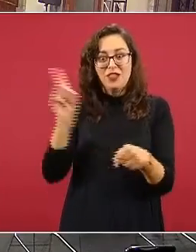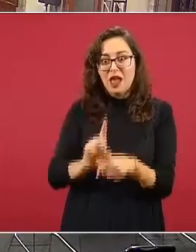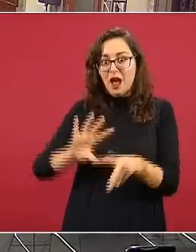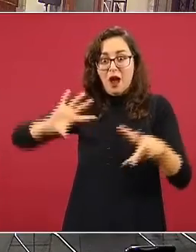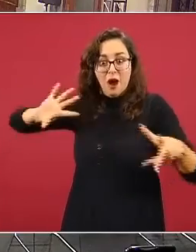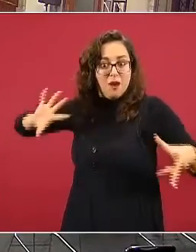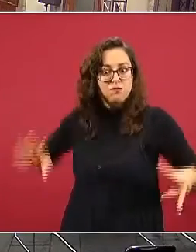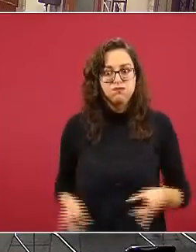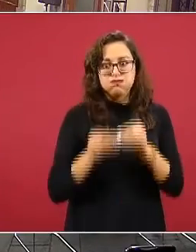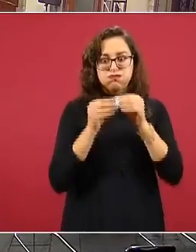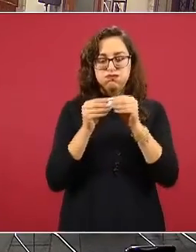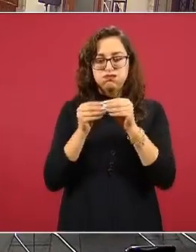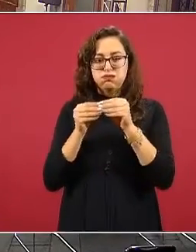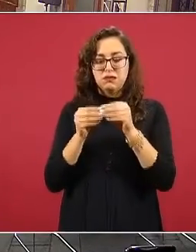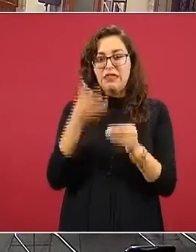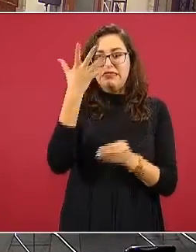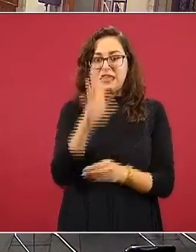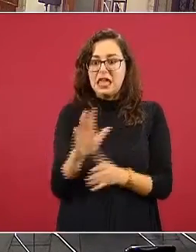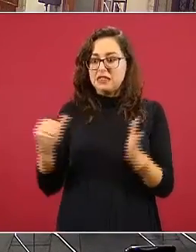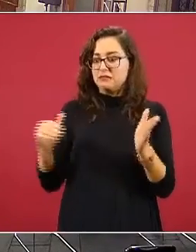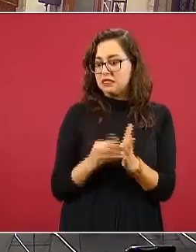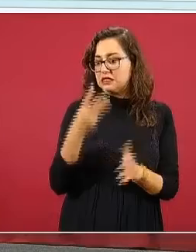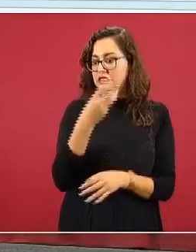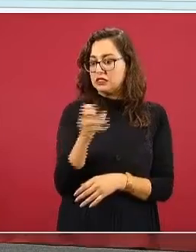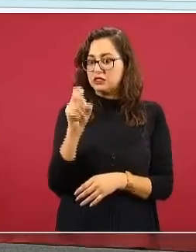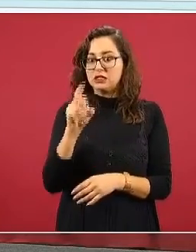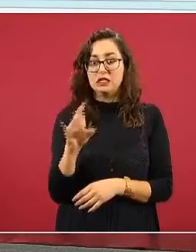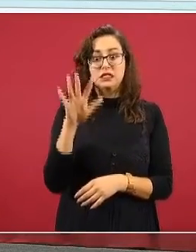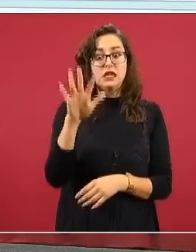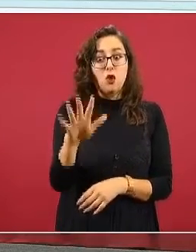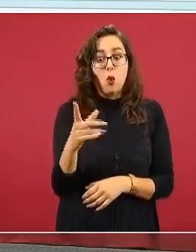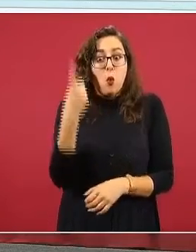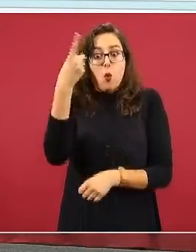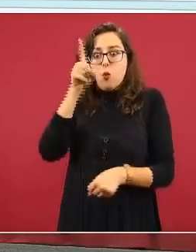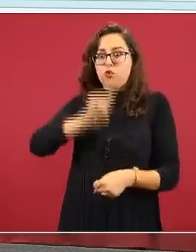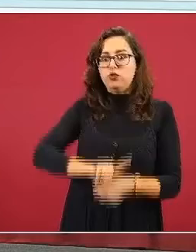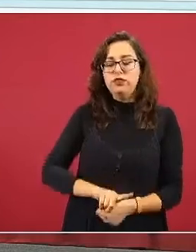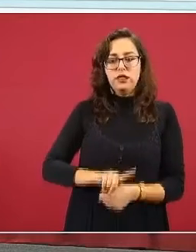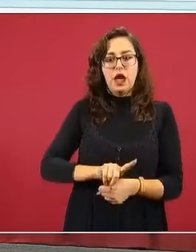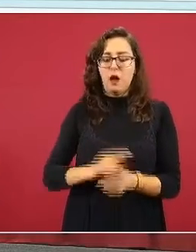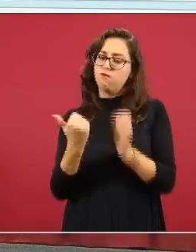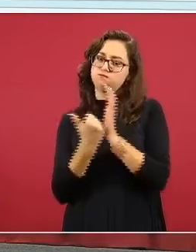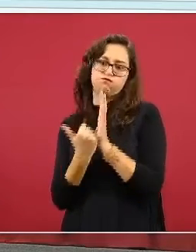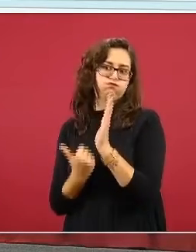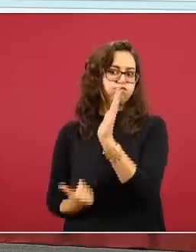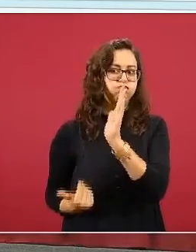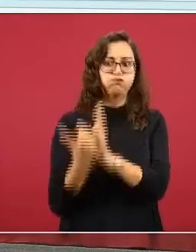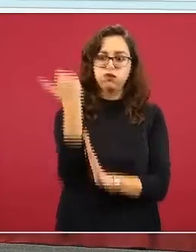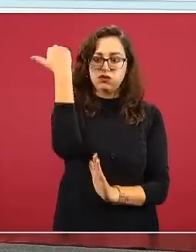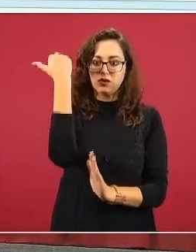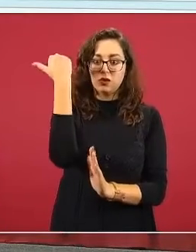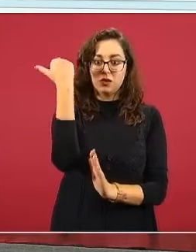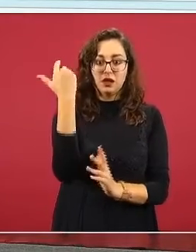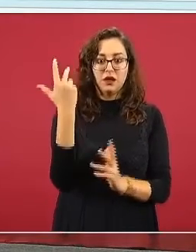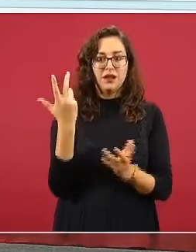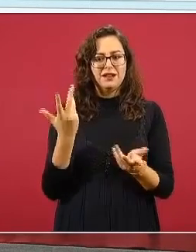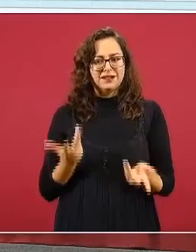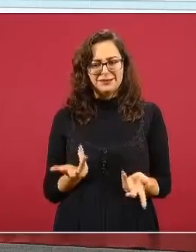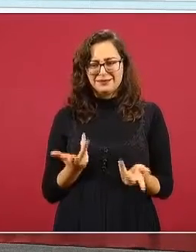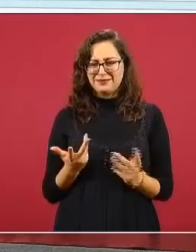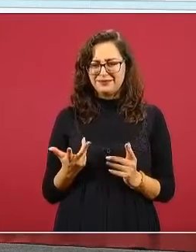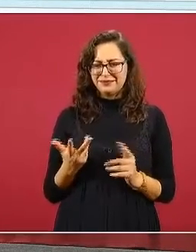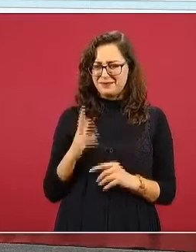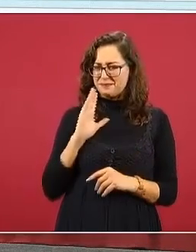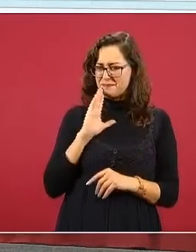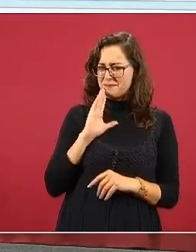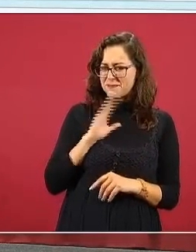de 10.335 pues bueno, representa un incremento importante, ¿no? O sacan fuera de